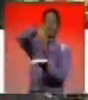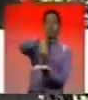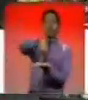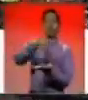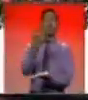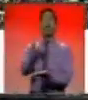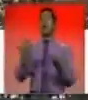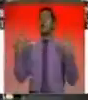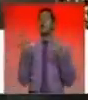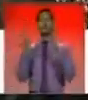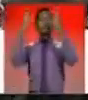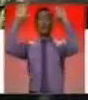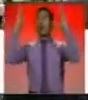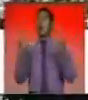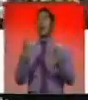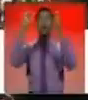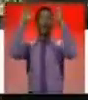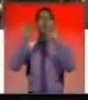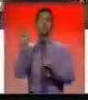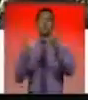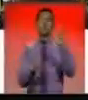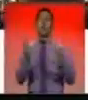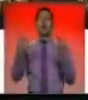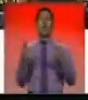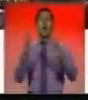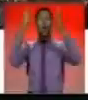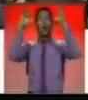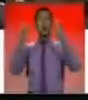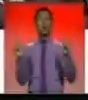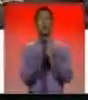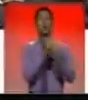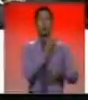del presidente Rafael Correa.